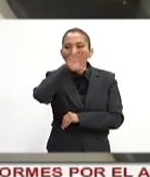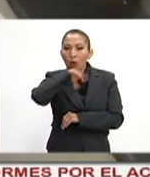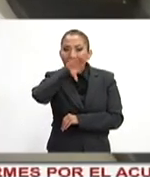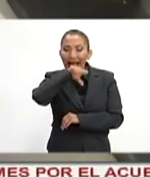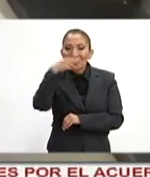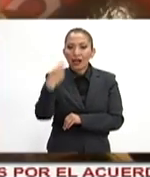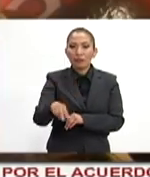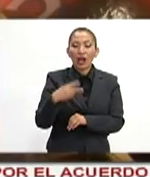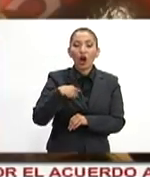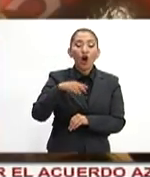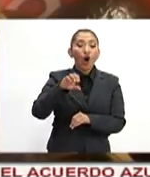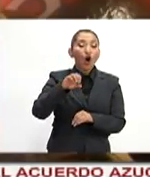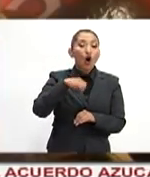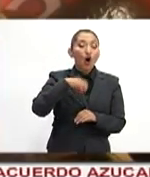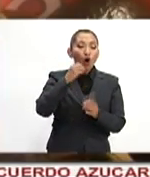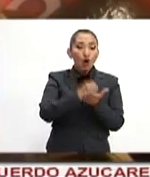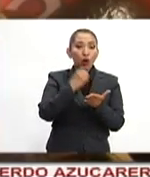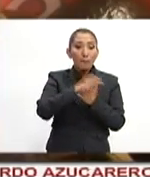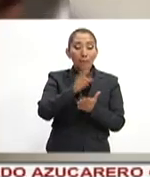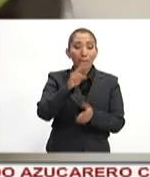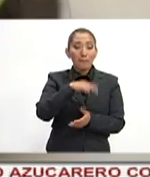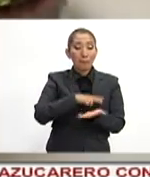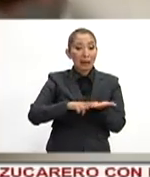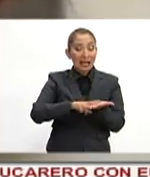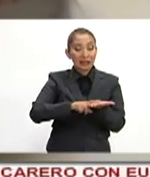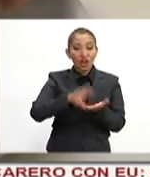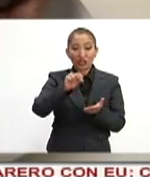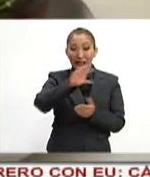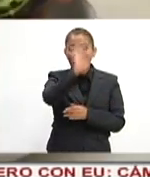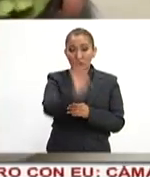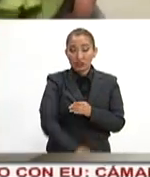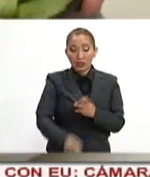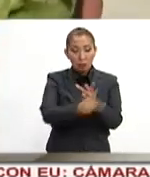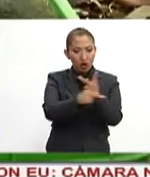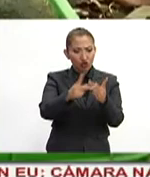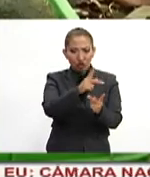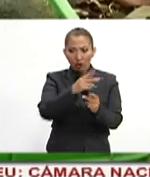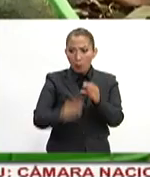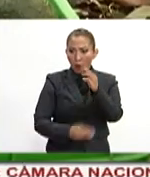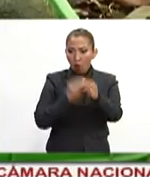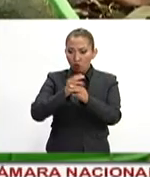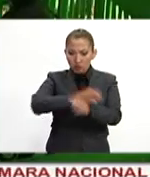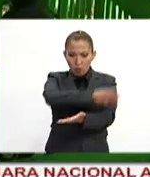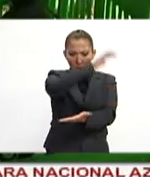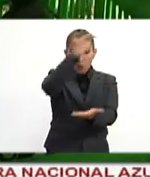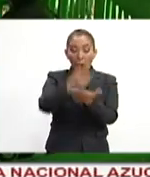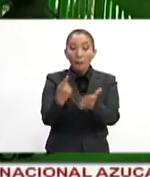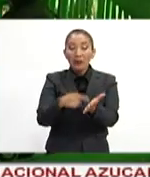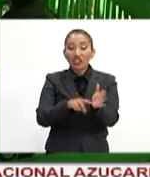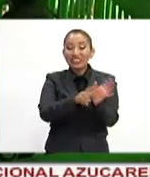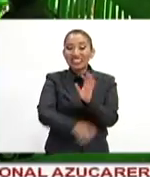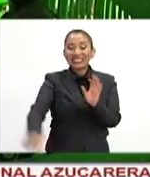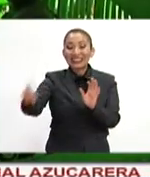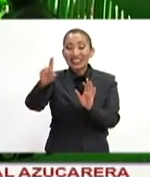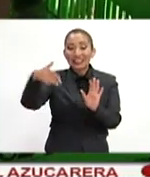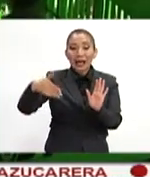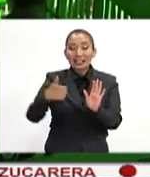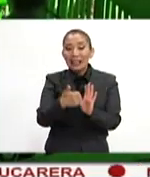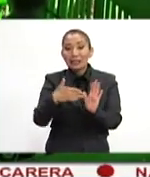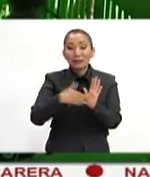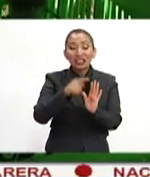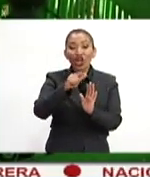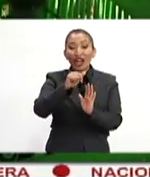el llamado oro verde, México genera más del 80% de la producción mundial, es decir, más de